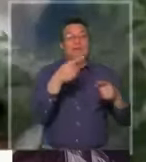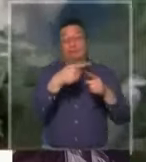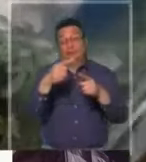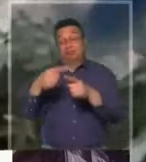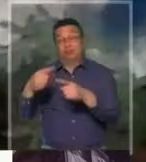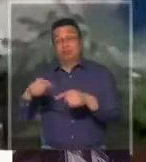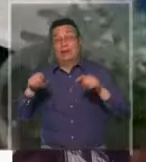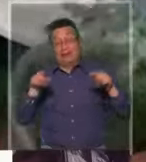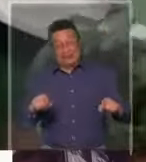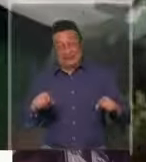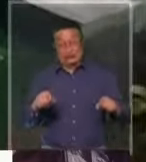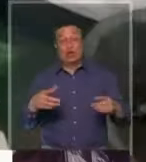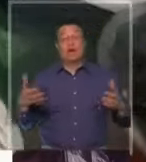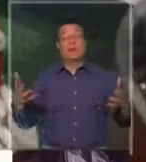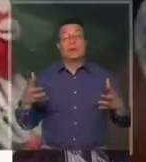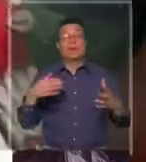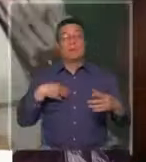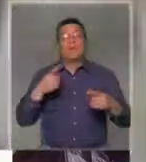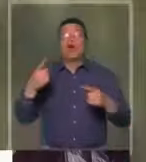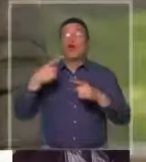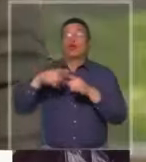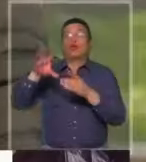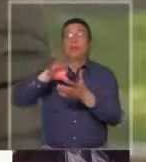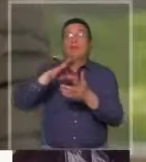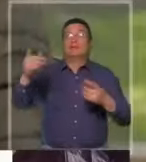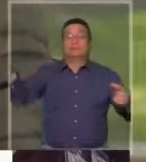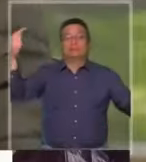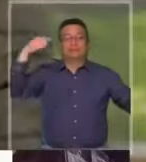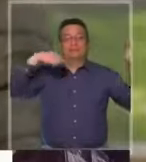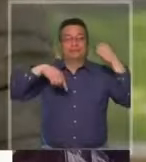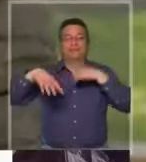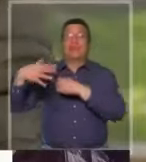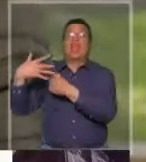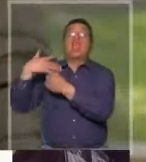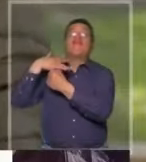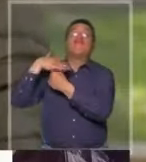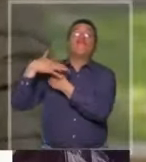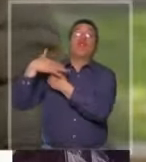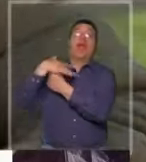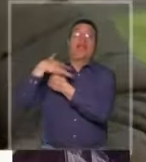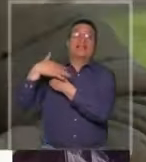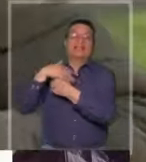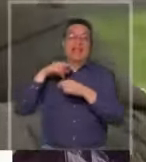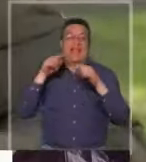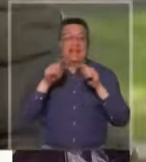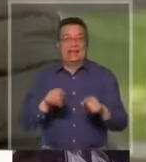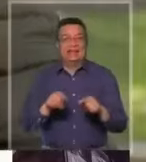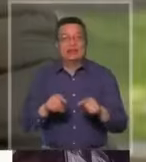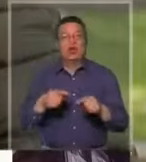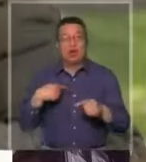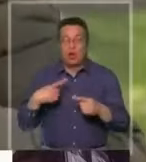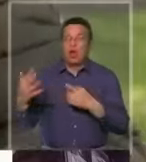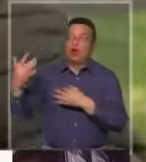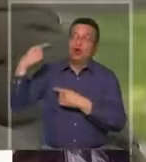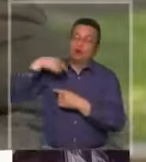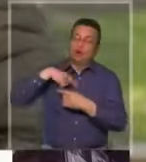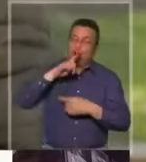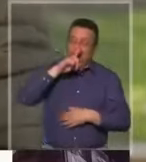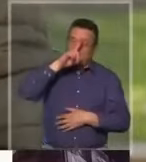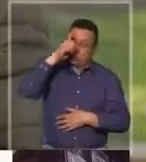se relaciona con la migración porque gran parte de esto que hoy día estamos viviendo llegaron con migrantes que